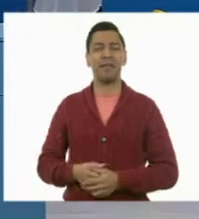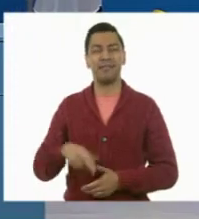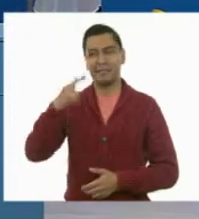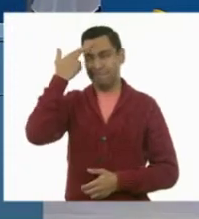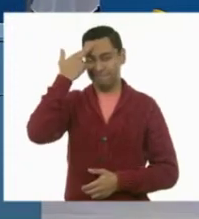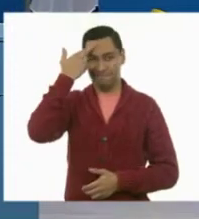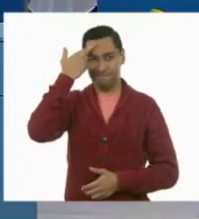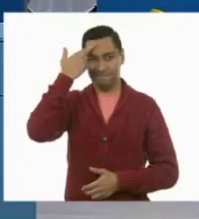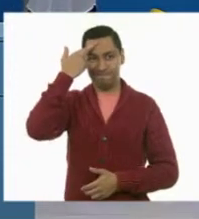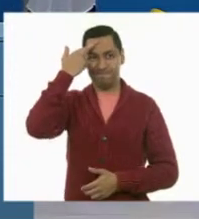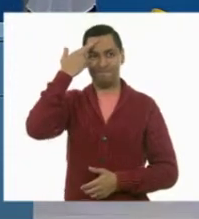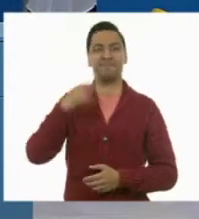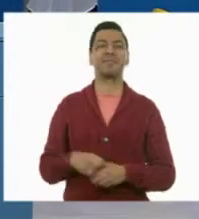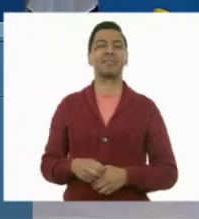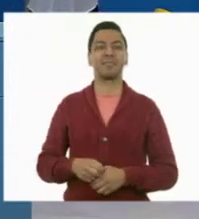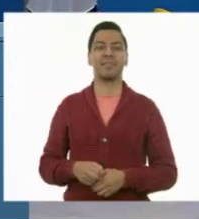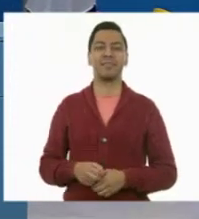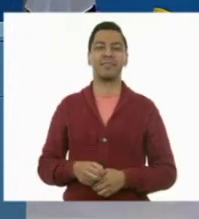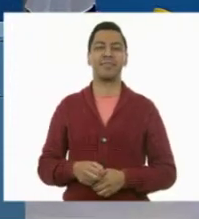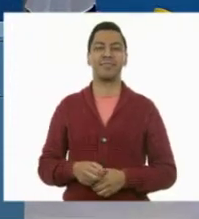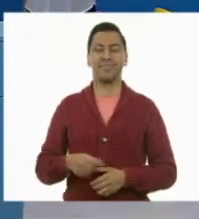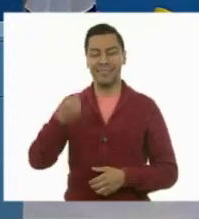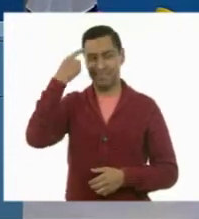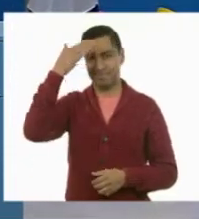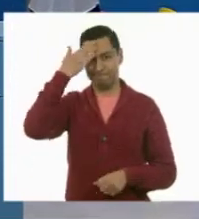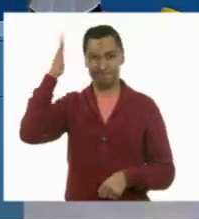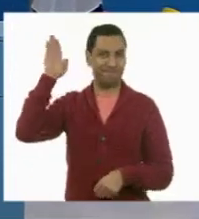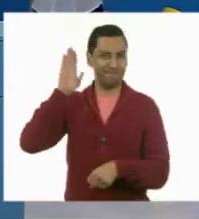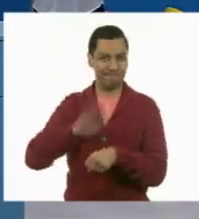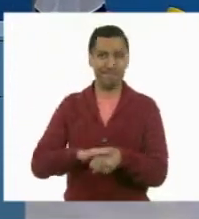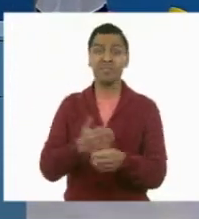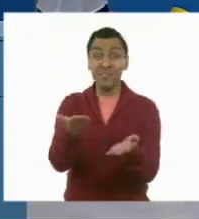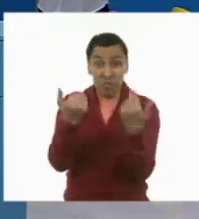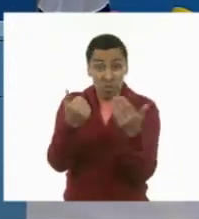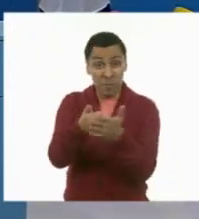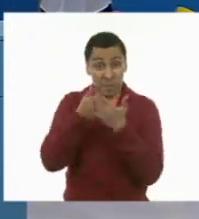acuerdo. ¡Qué mala memoria tengo! ¡Ayúdenme!